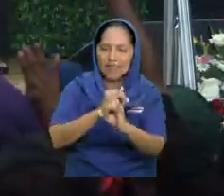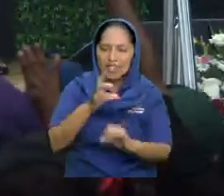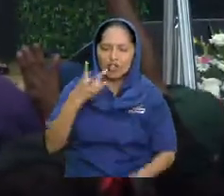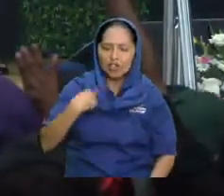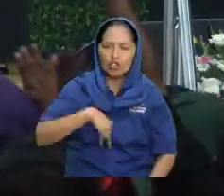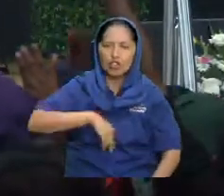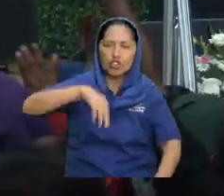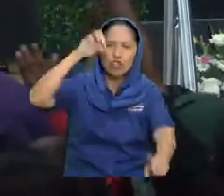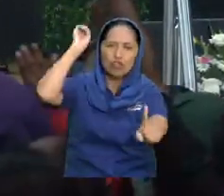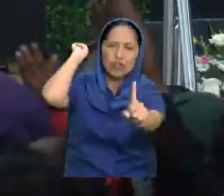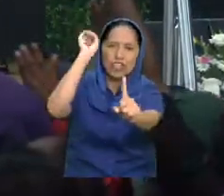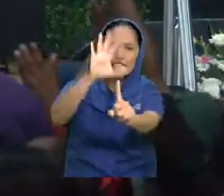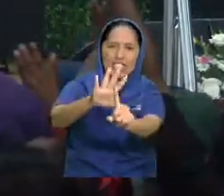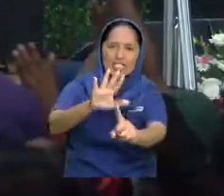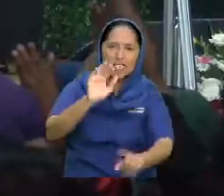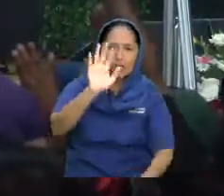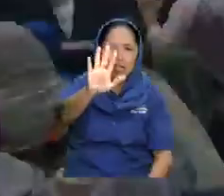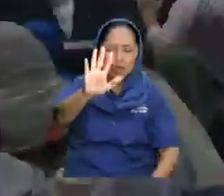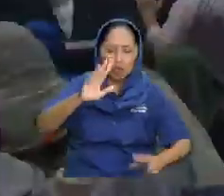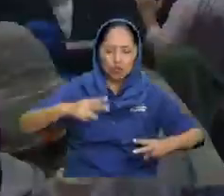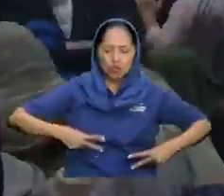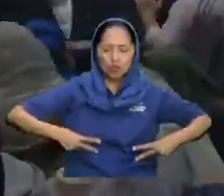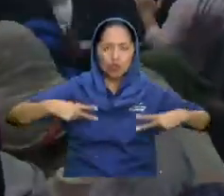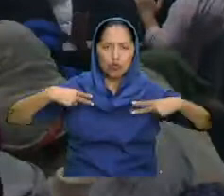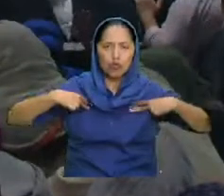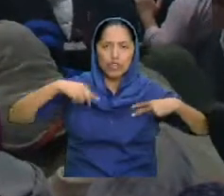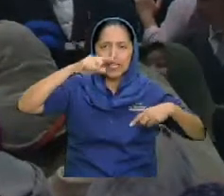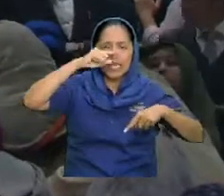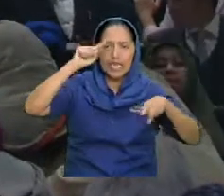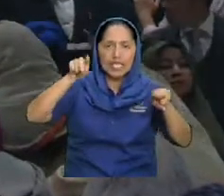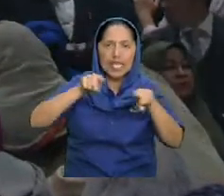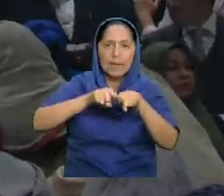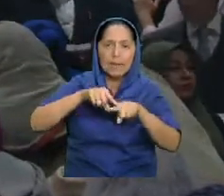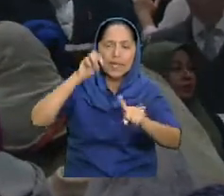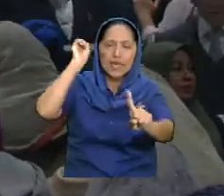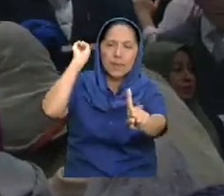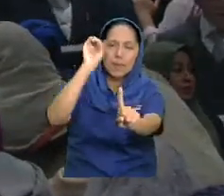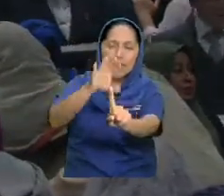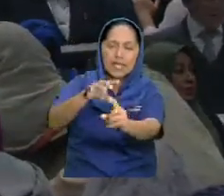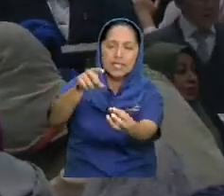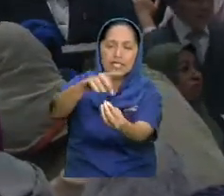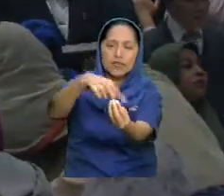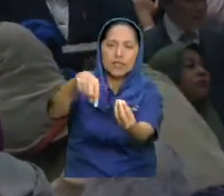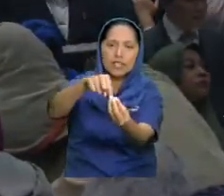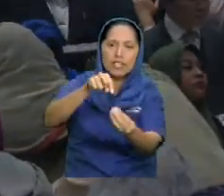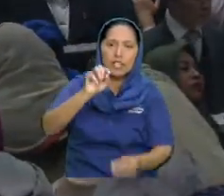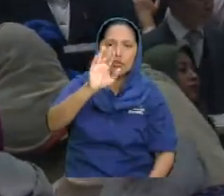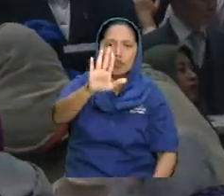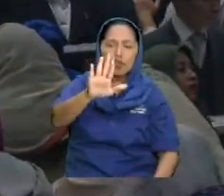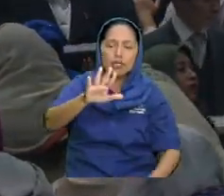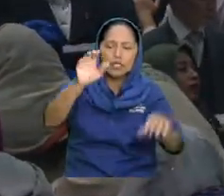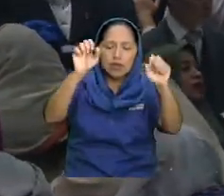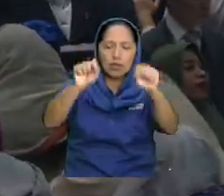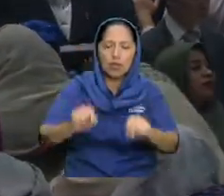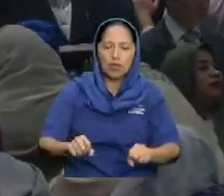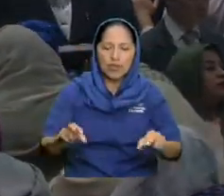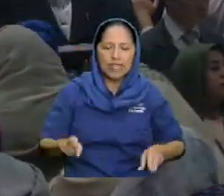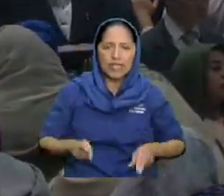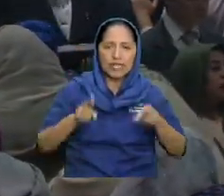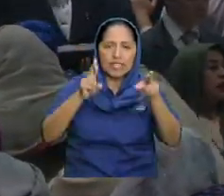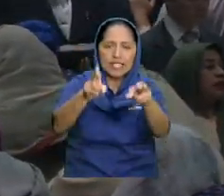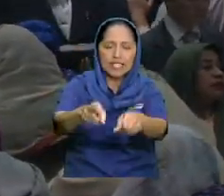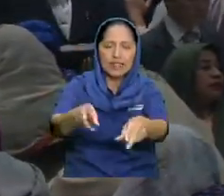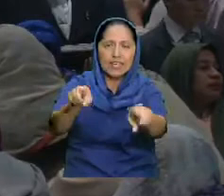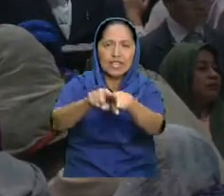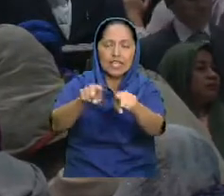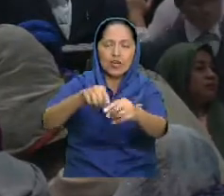a sus casas y a sus familias, para que ellos también obtengan esta misma bendición. Y aquellos que